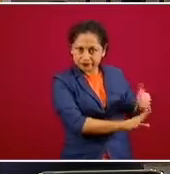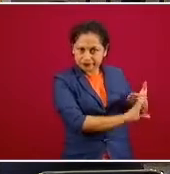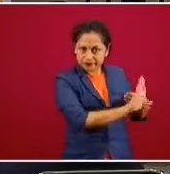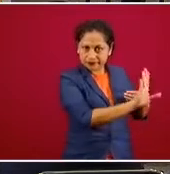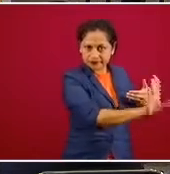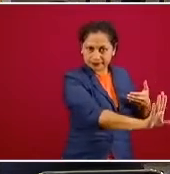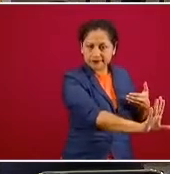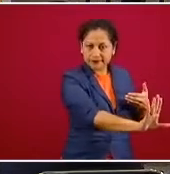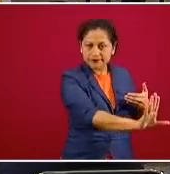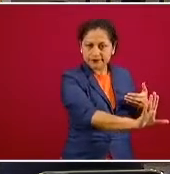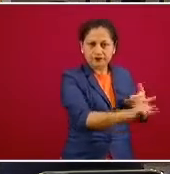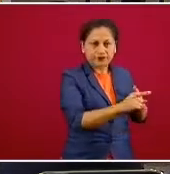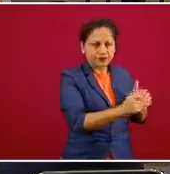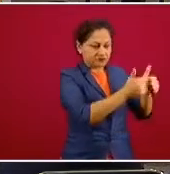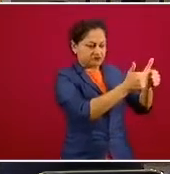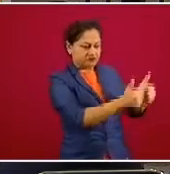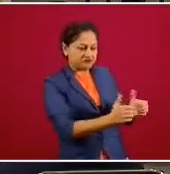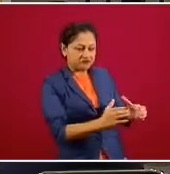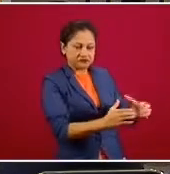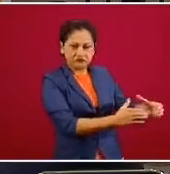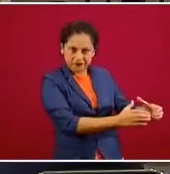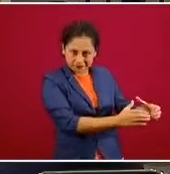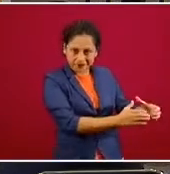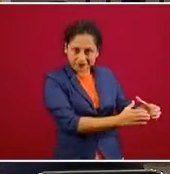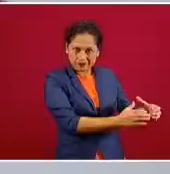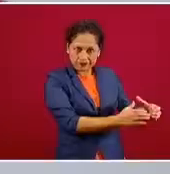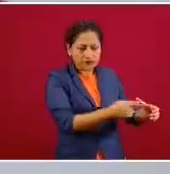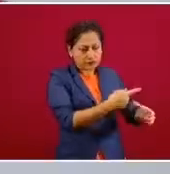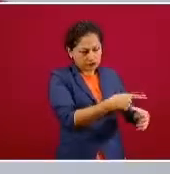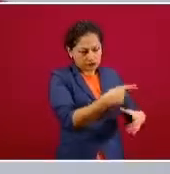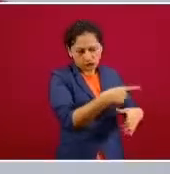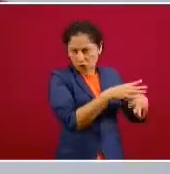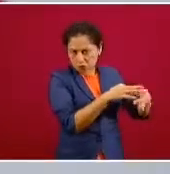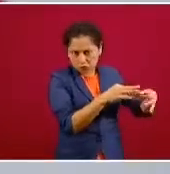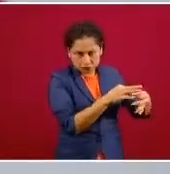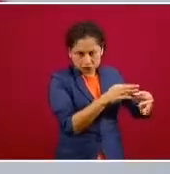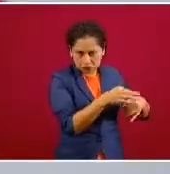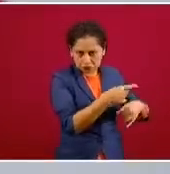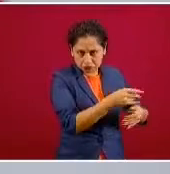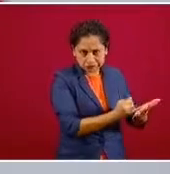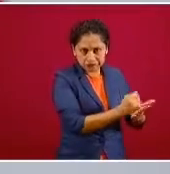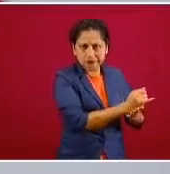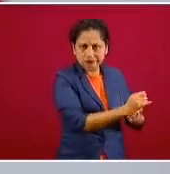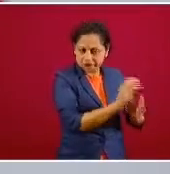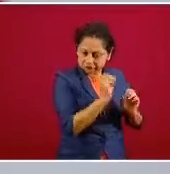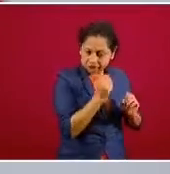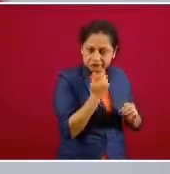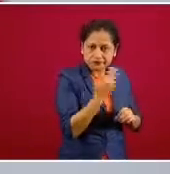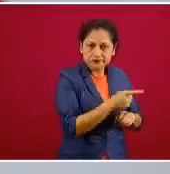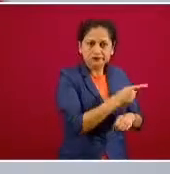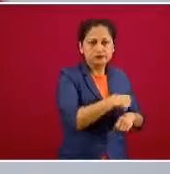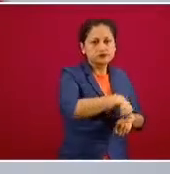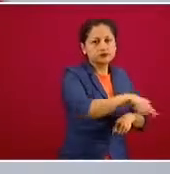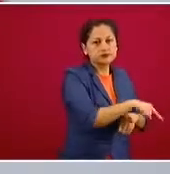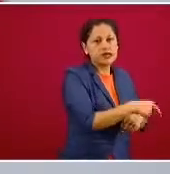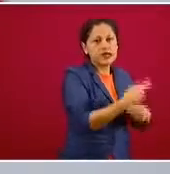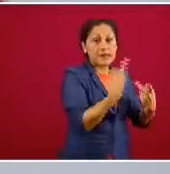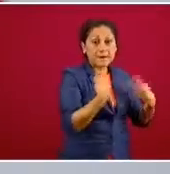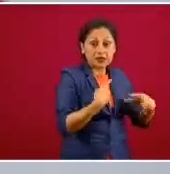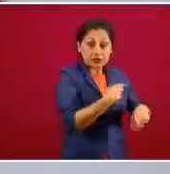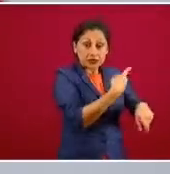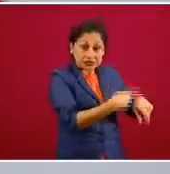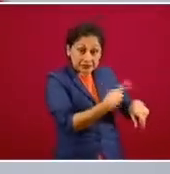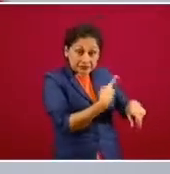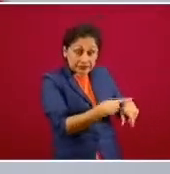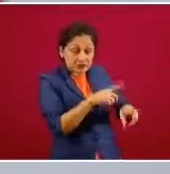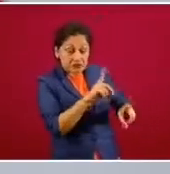en reducción de la movilidad en forma voluntaria, tomarles muestras para diagnóstico a todos estos casos